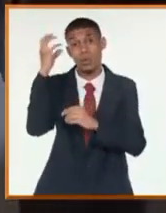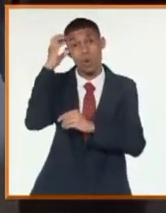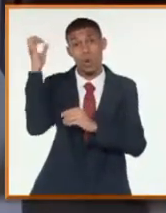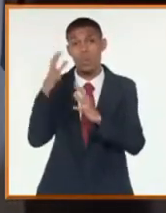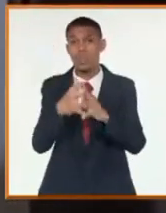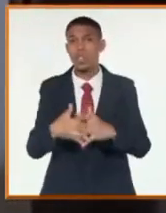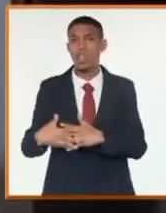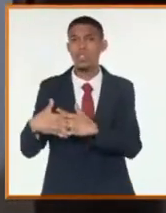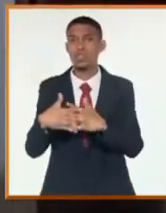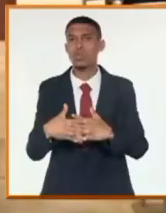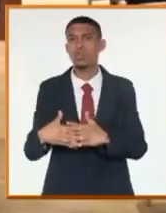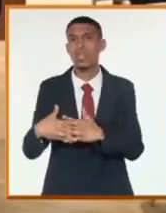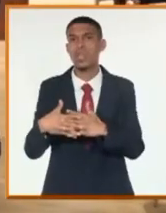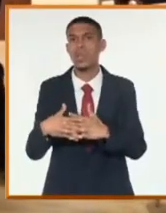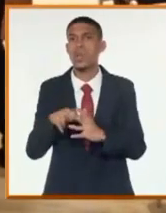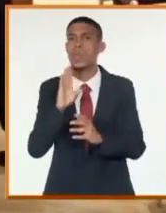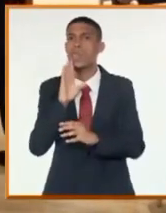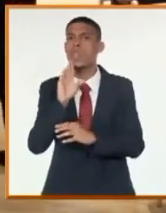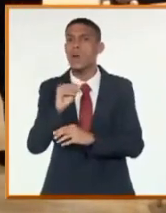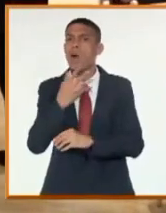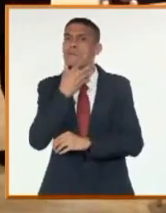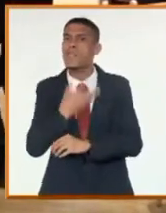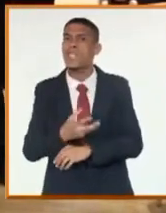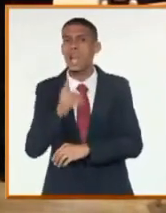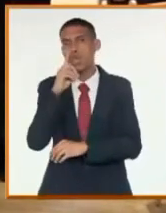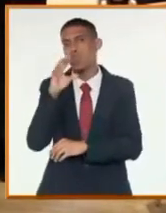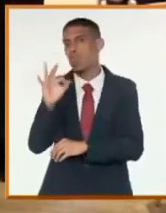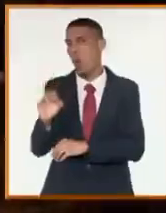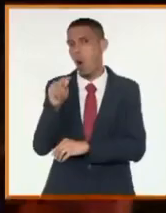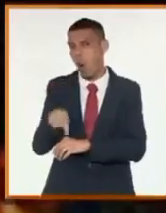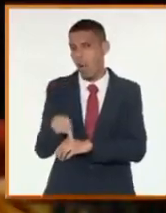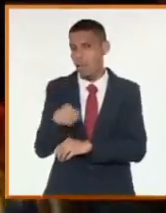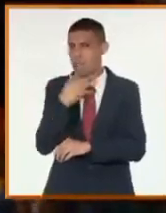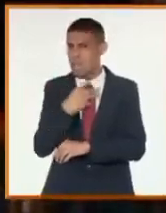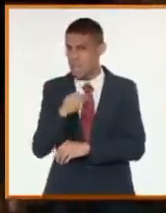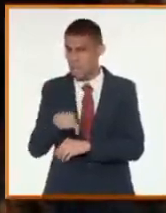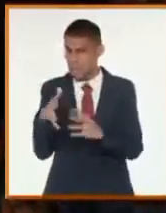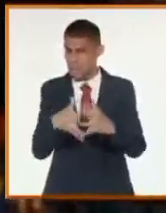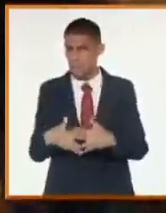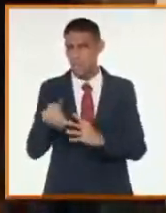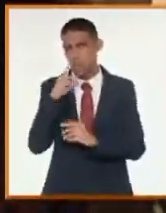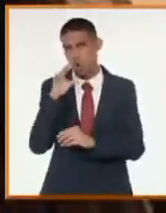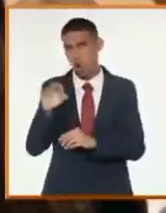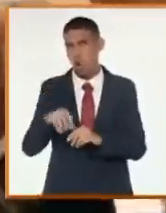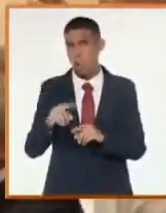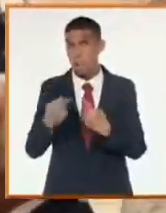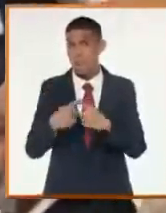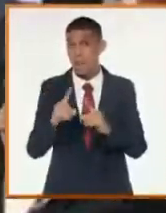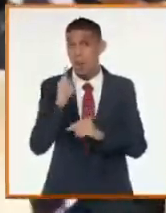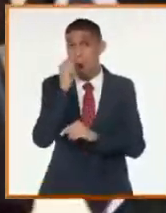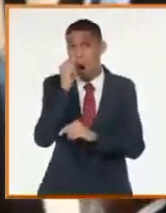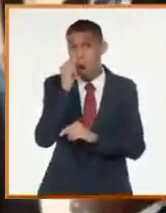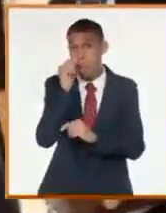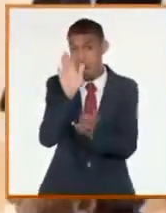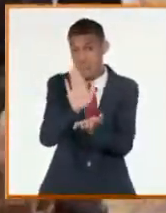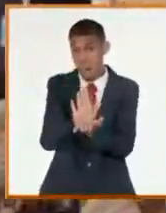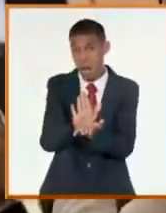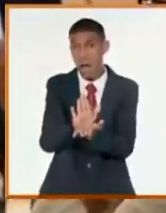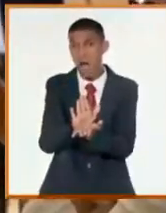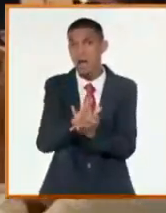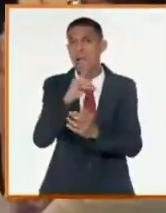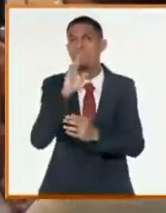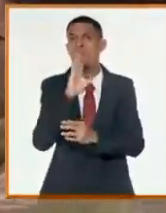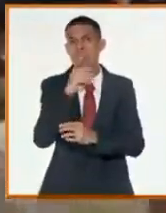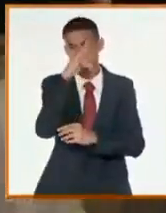con seguridad en hoteles norteamericanos y Malcolm X lo acogió en el barrio de Harlem y en el histórico